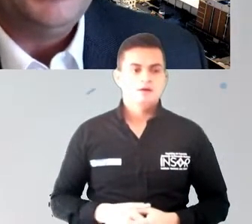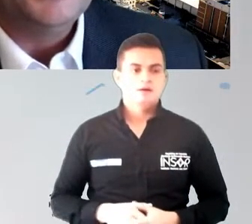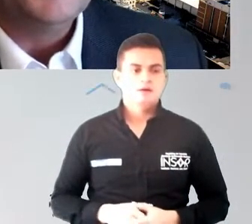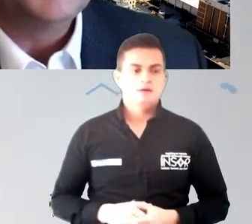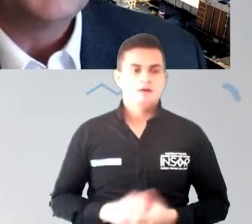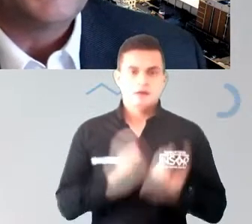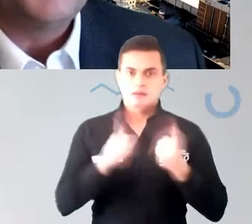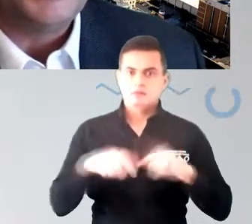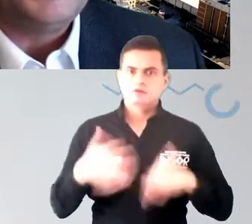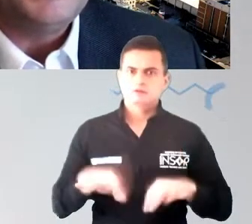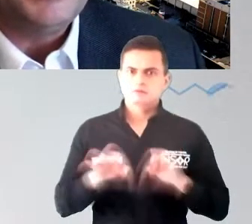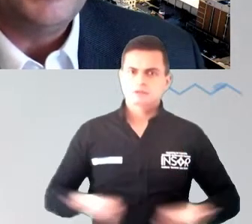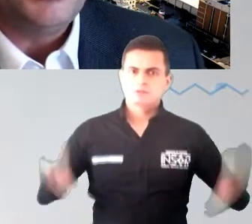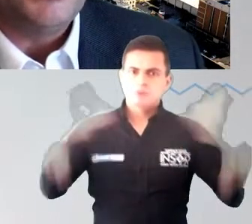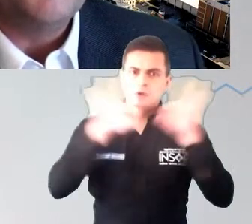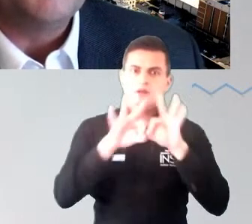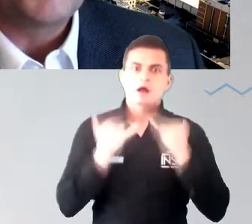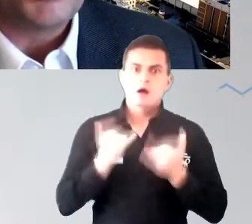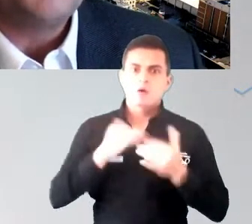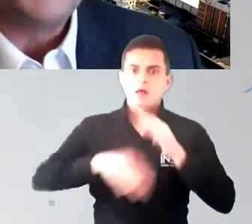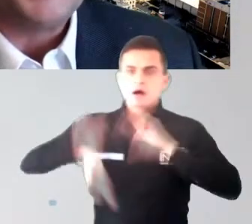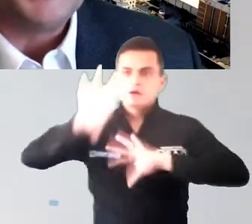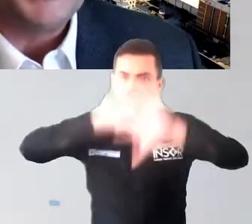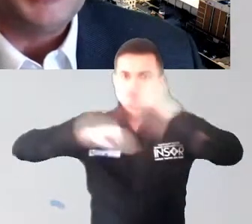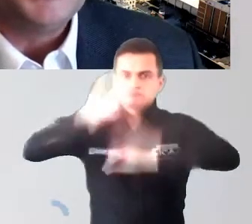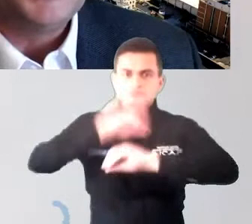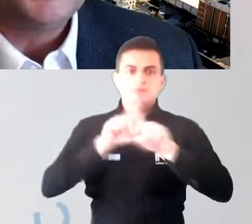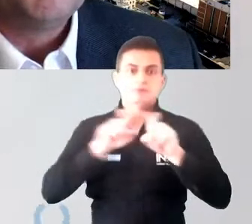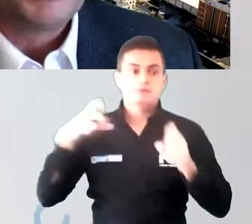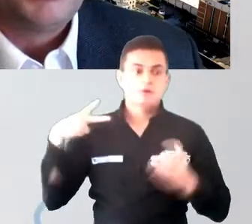en el aprendizaje del siglo XXI sobre la